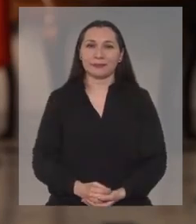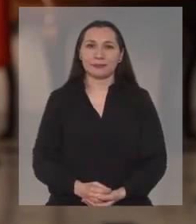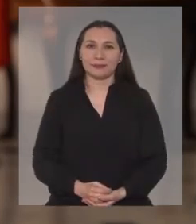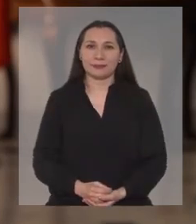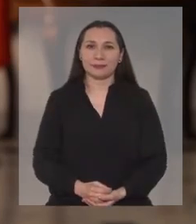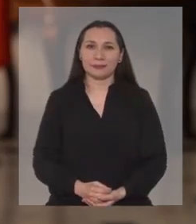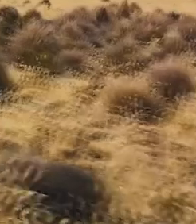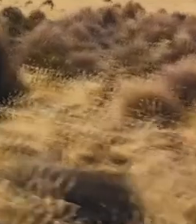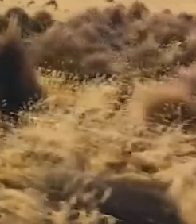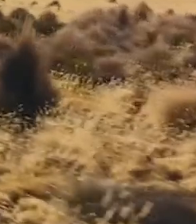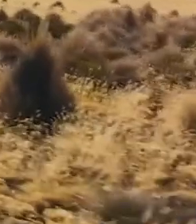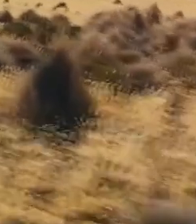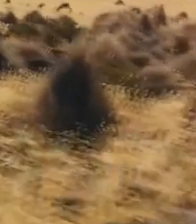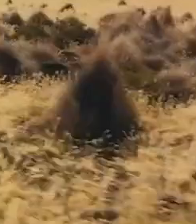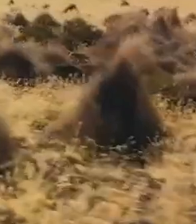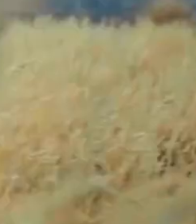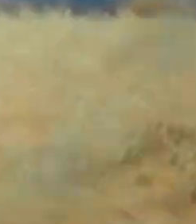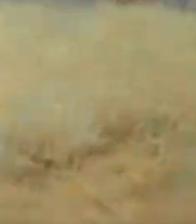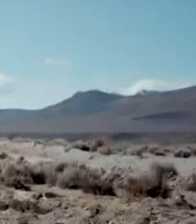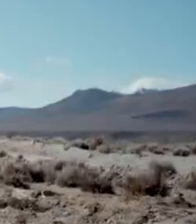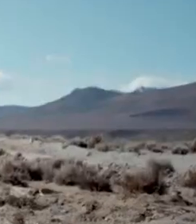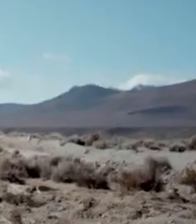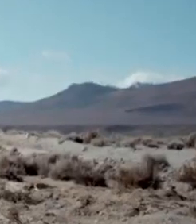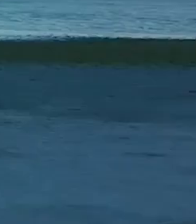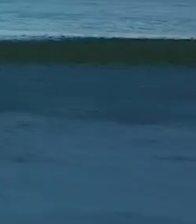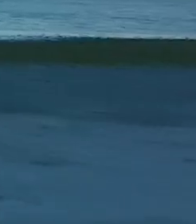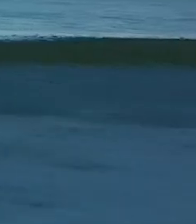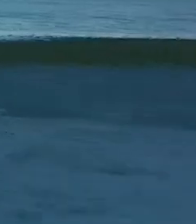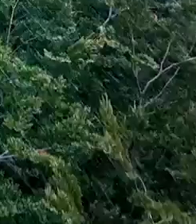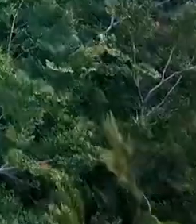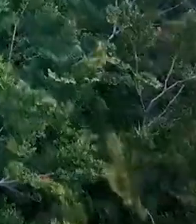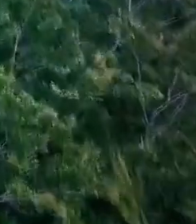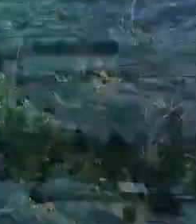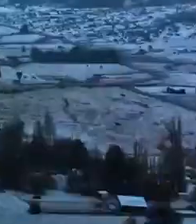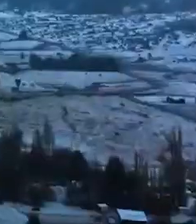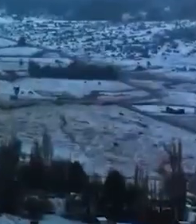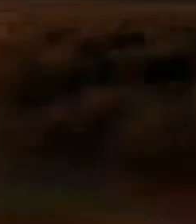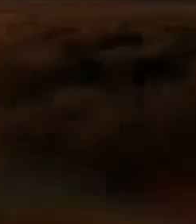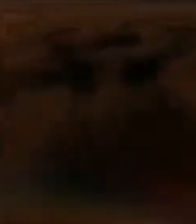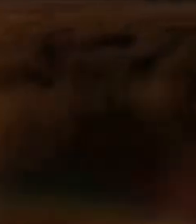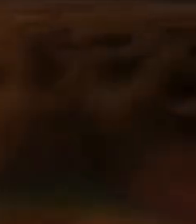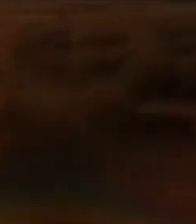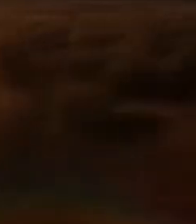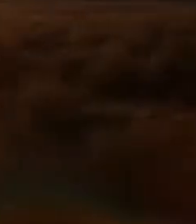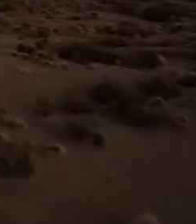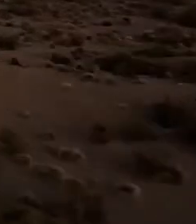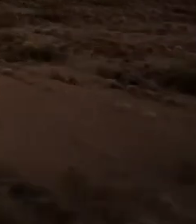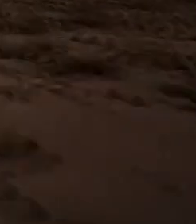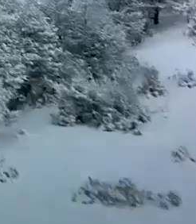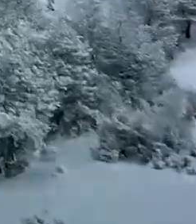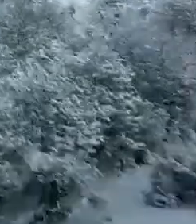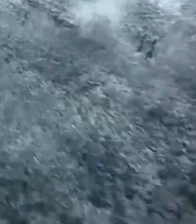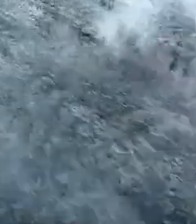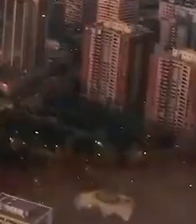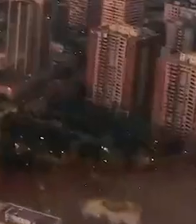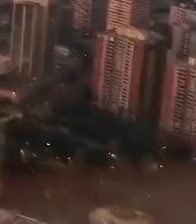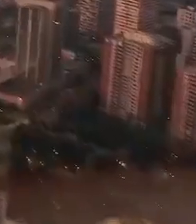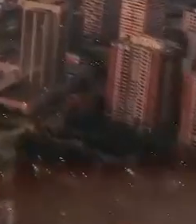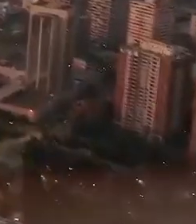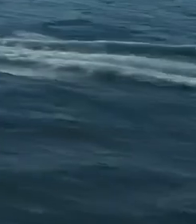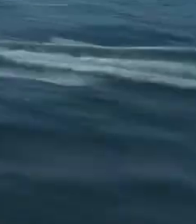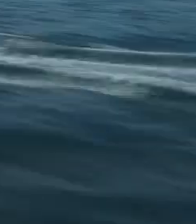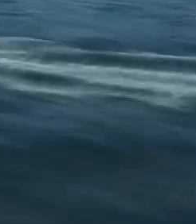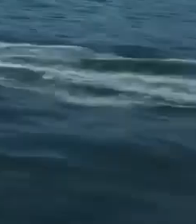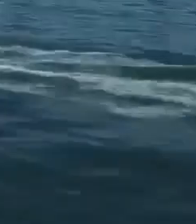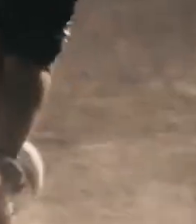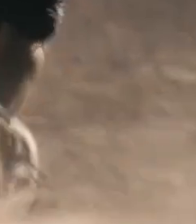noches agradecemos a los canales de televisión radio emisoras y a todos los medios de comunicación